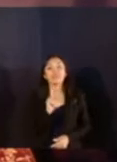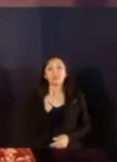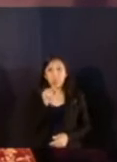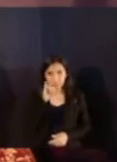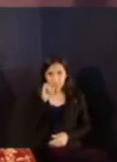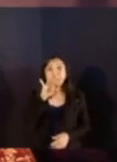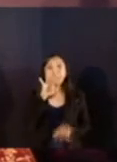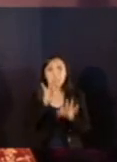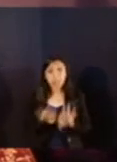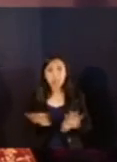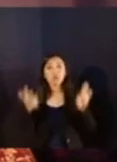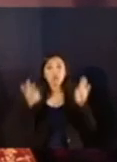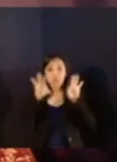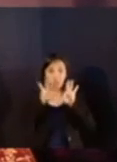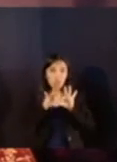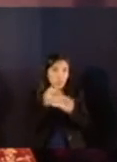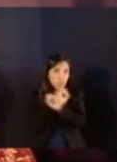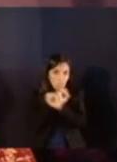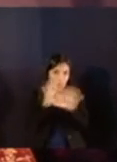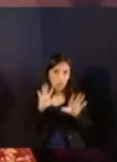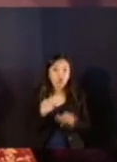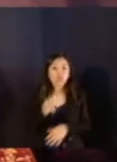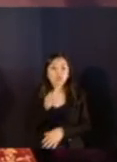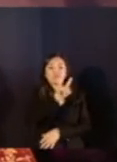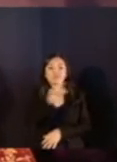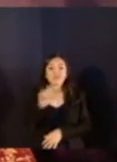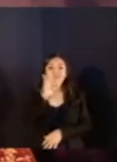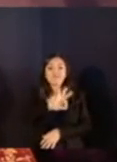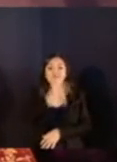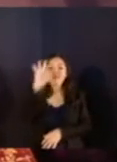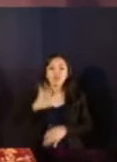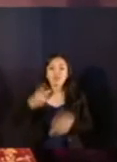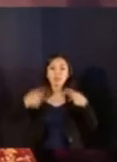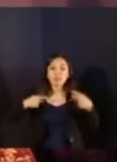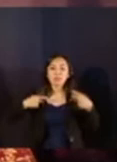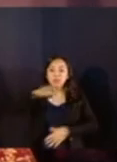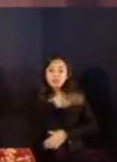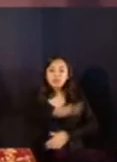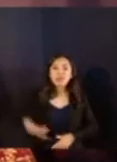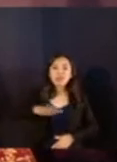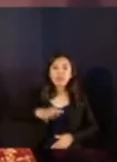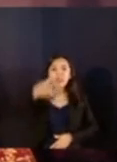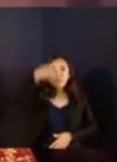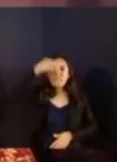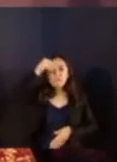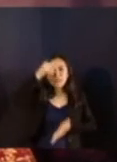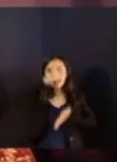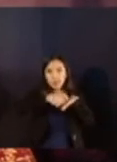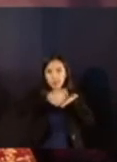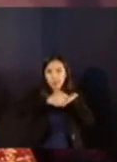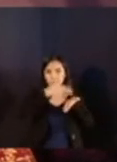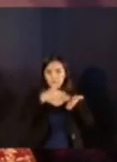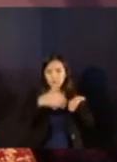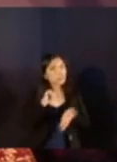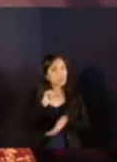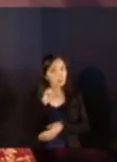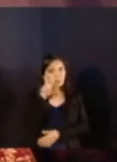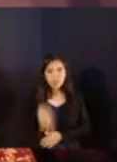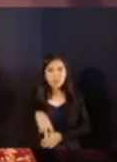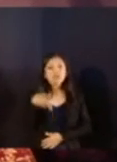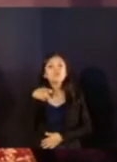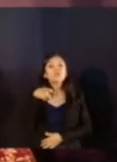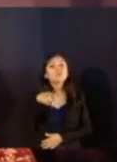100% evidentemente de la alfabetización, tenemos que preocuparnos por encima de todo, diría yo, de